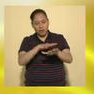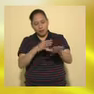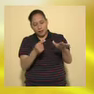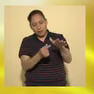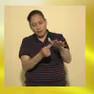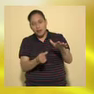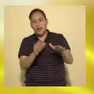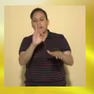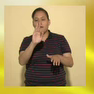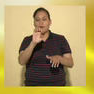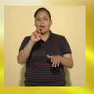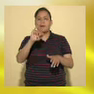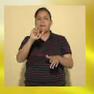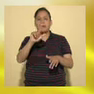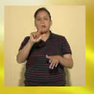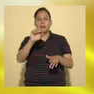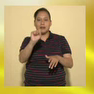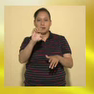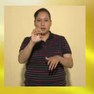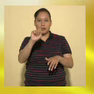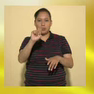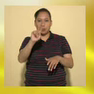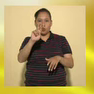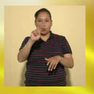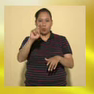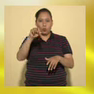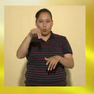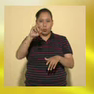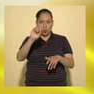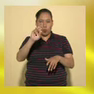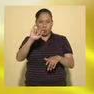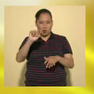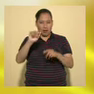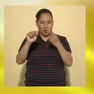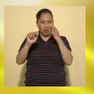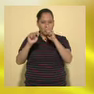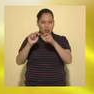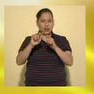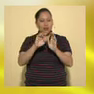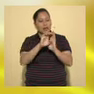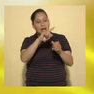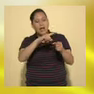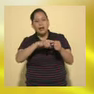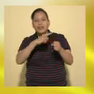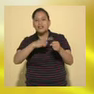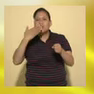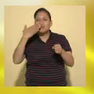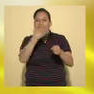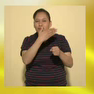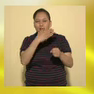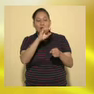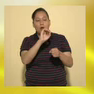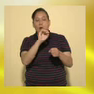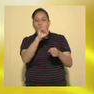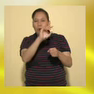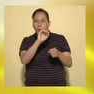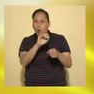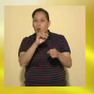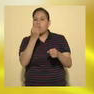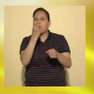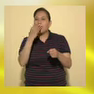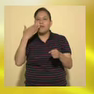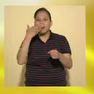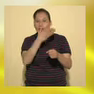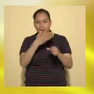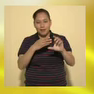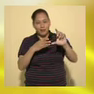yo. Uh-huh. Todos hemos visto estos alimentos de dieta o refrescos de dieta, en donde viene en la parte de aquí